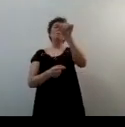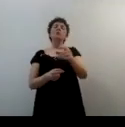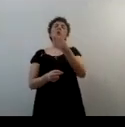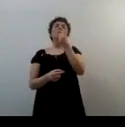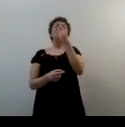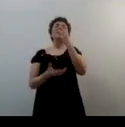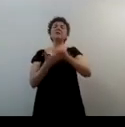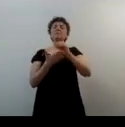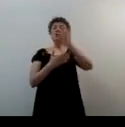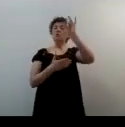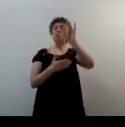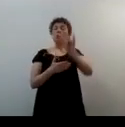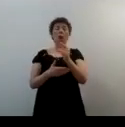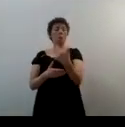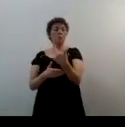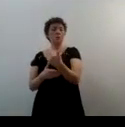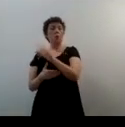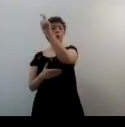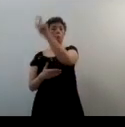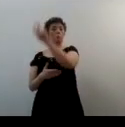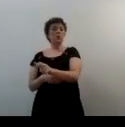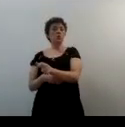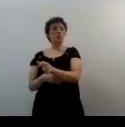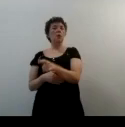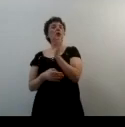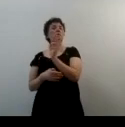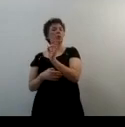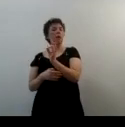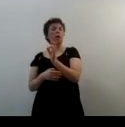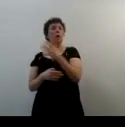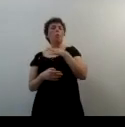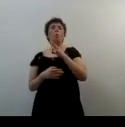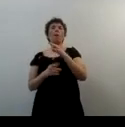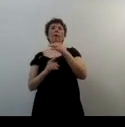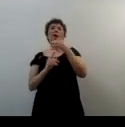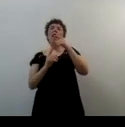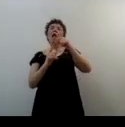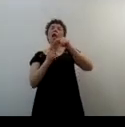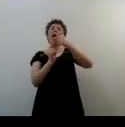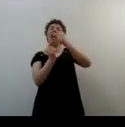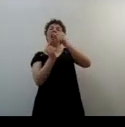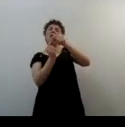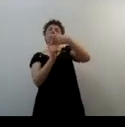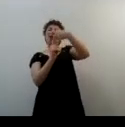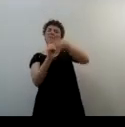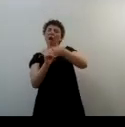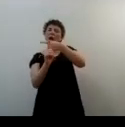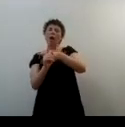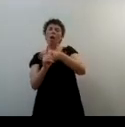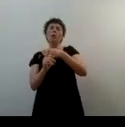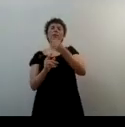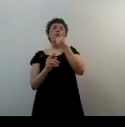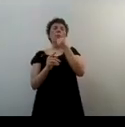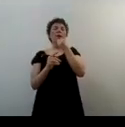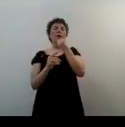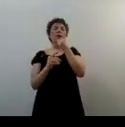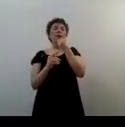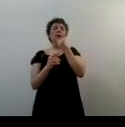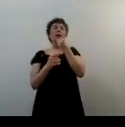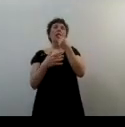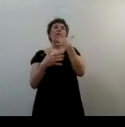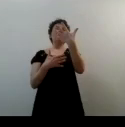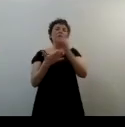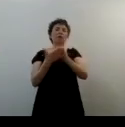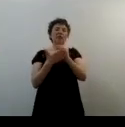nada y otra persona que sí que es cierto, pues que puede tener más hipoglucemia, tal, pues puede distribuir el día en 6, en 5, incluso